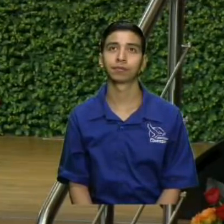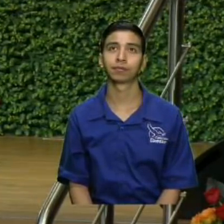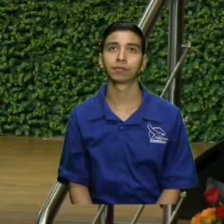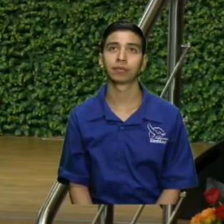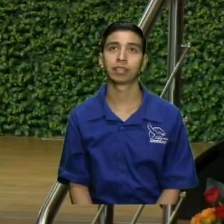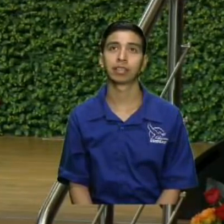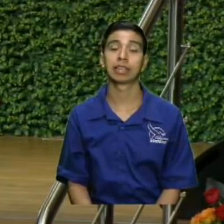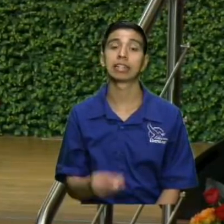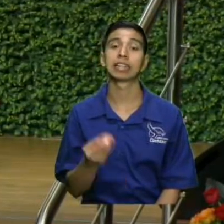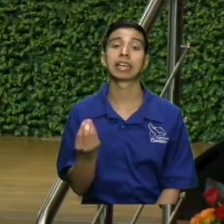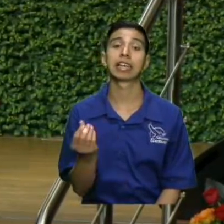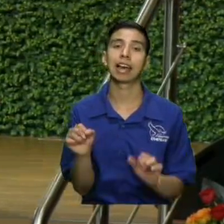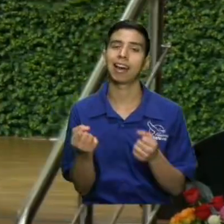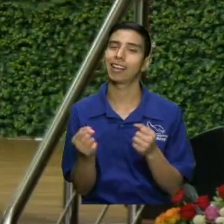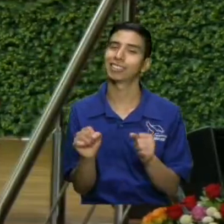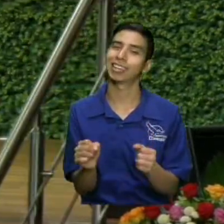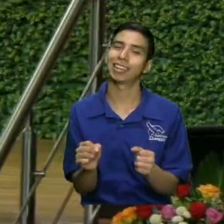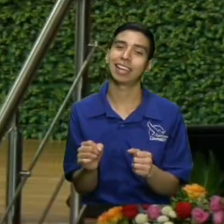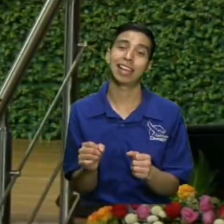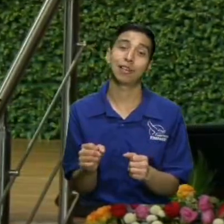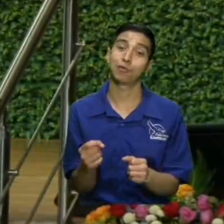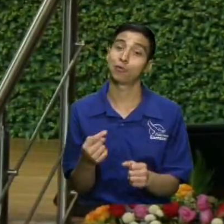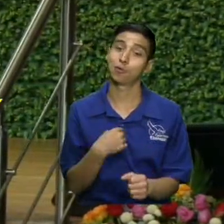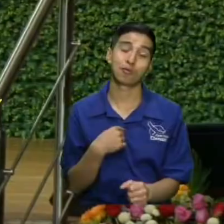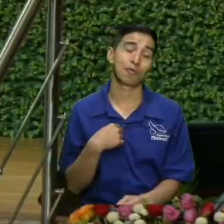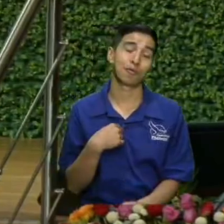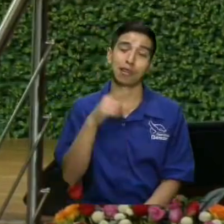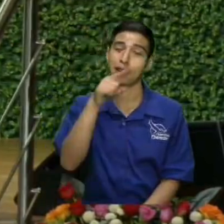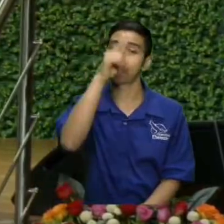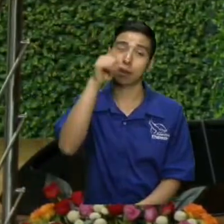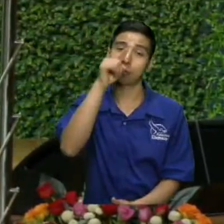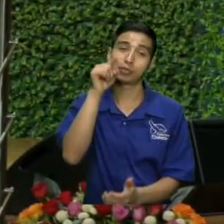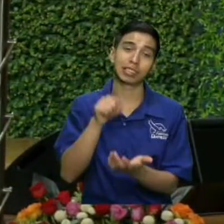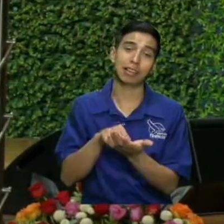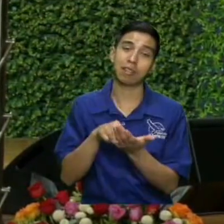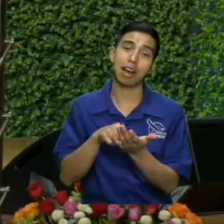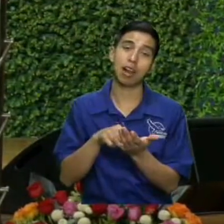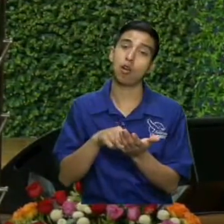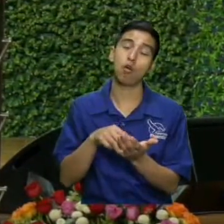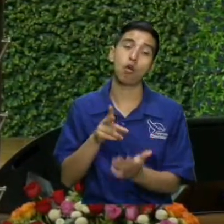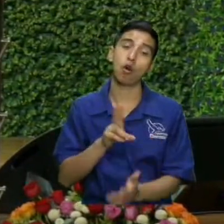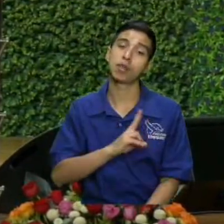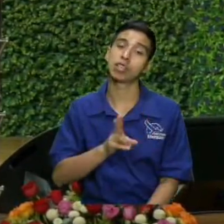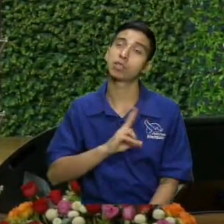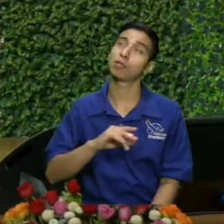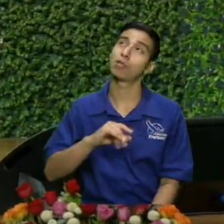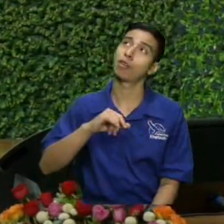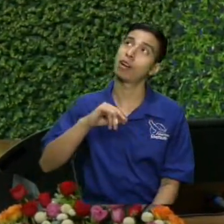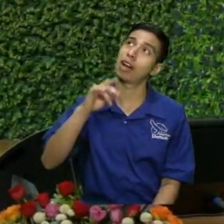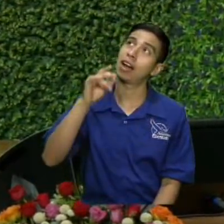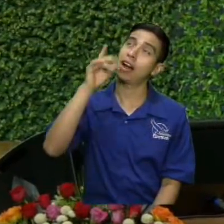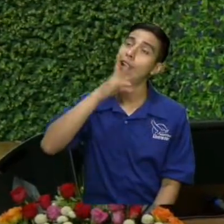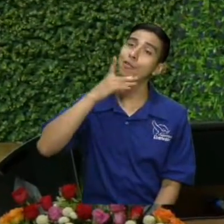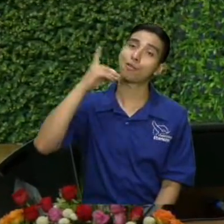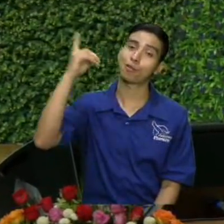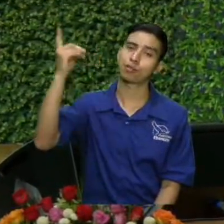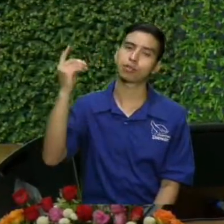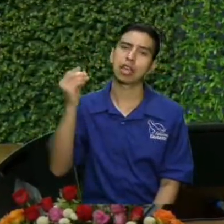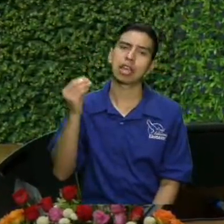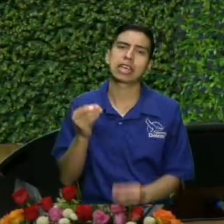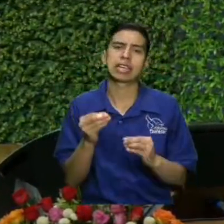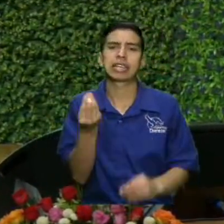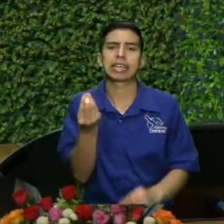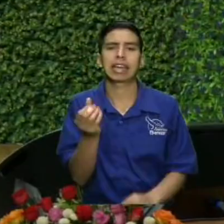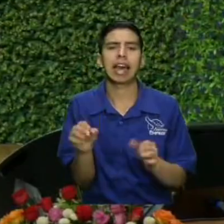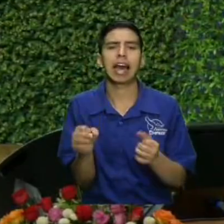¿Y qué vamos a hacer? La misma pregunta que yo tenía, hermano. ¿Y qué vamos a hacer cuando los patojos tengan que ir al colegio?